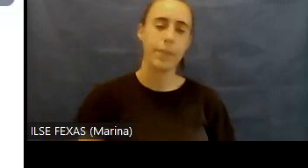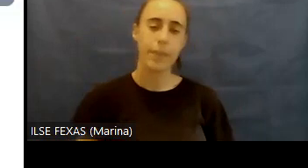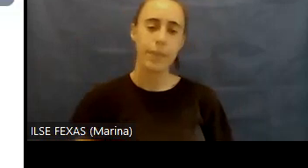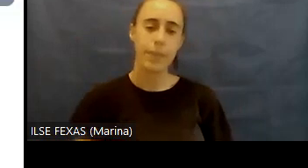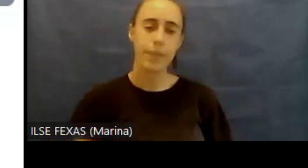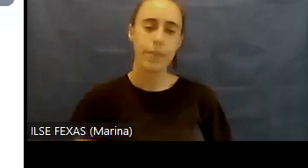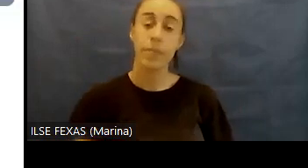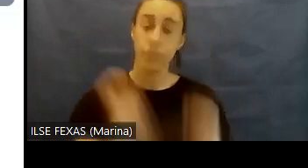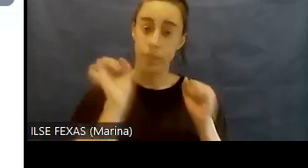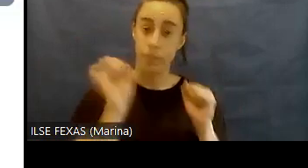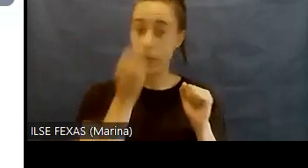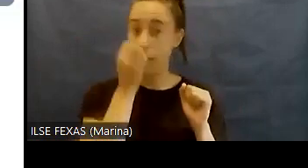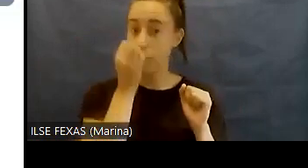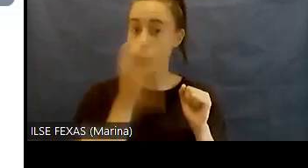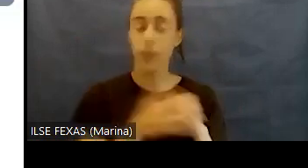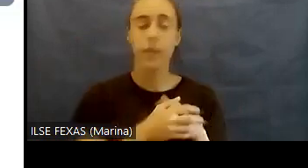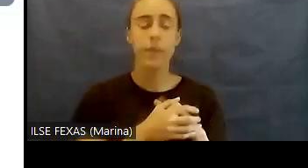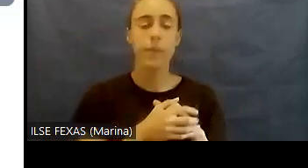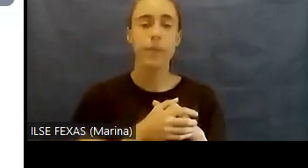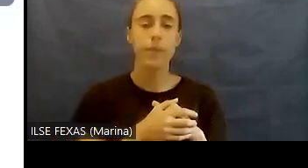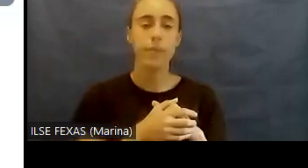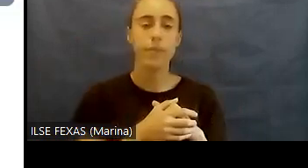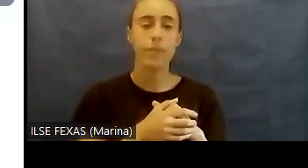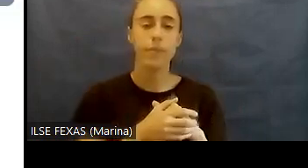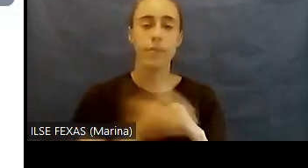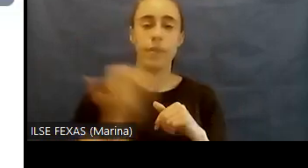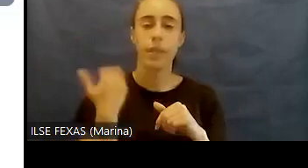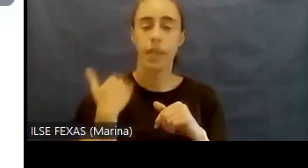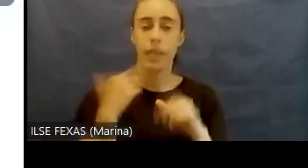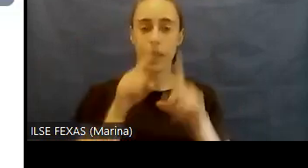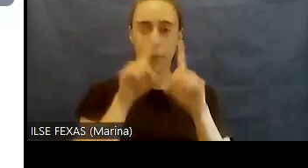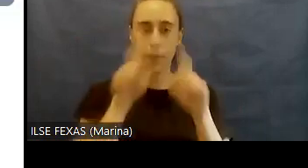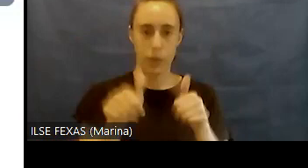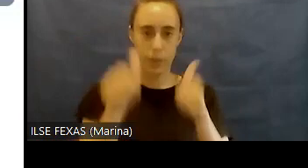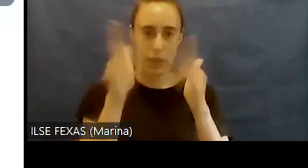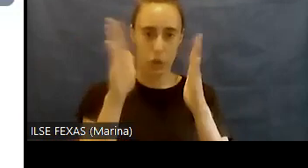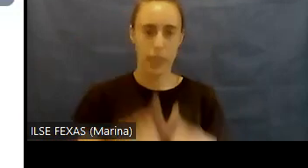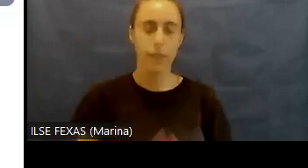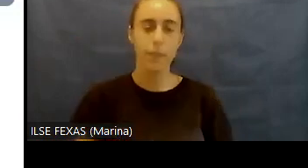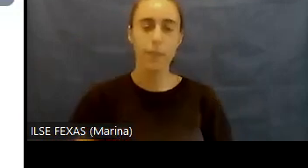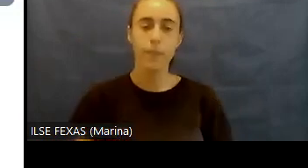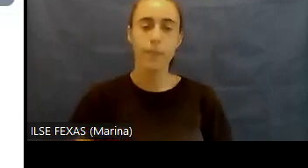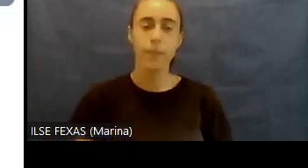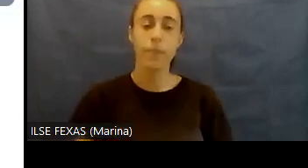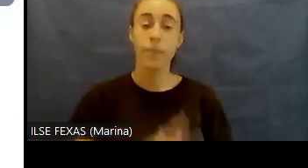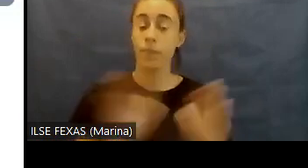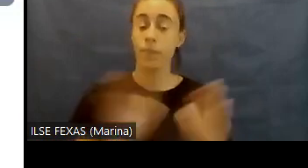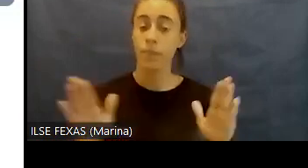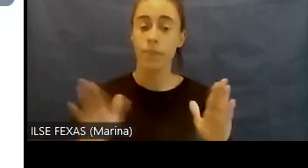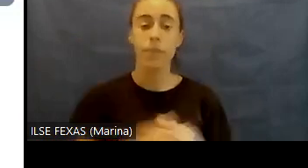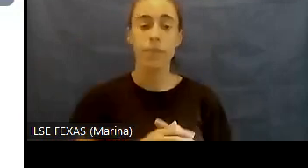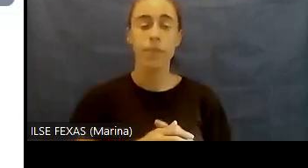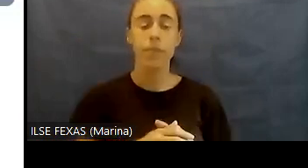Vale, fantástico. Pues por aquí yo creo que ninguna pregunta más, Paco. Así que nada,